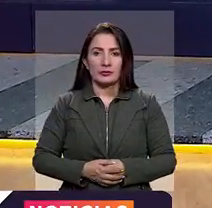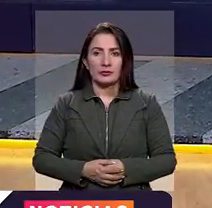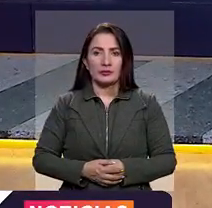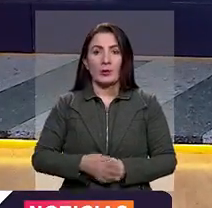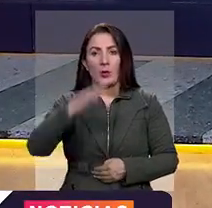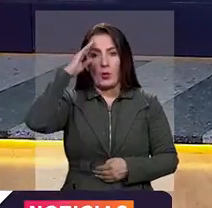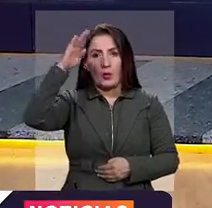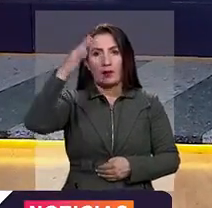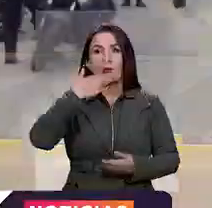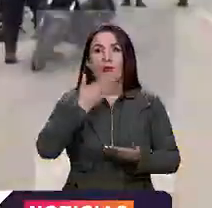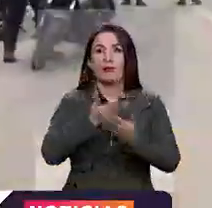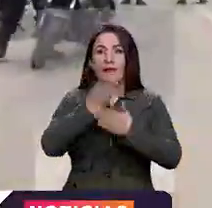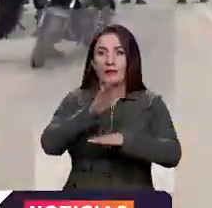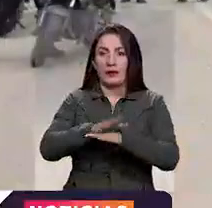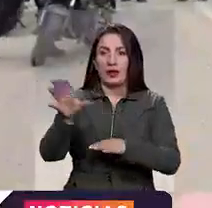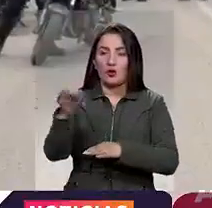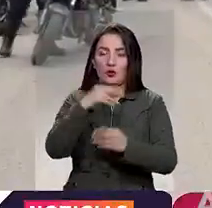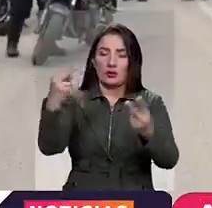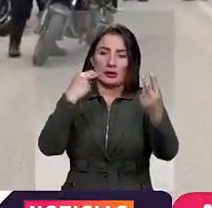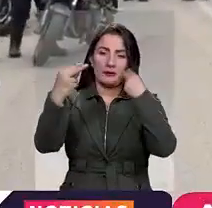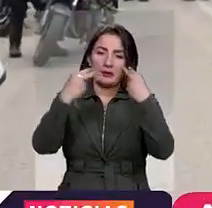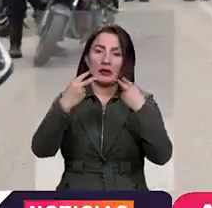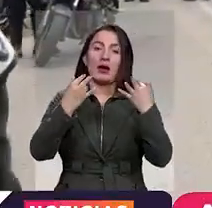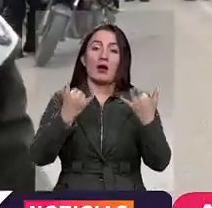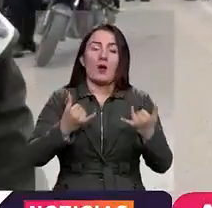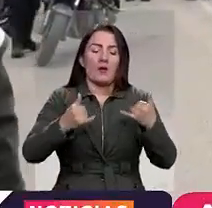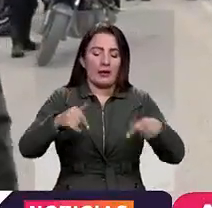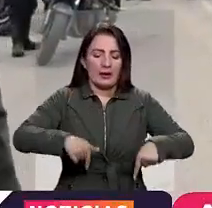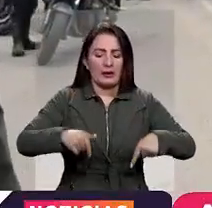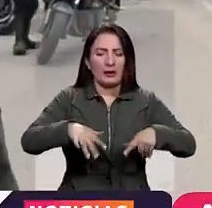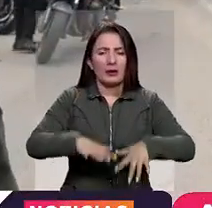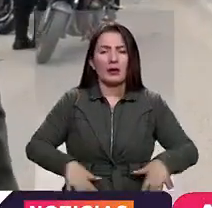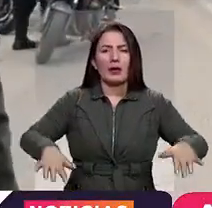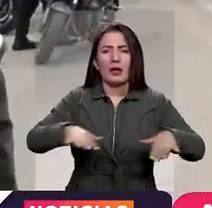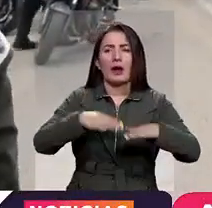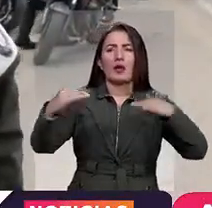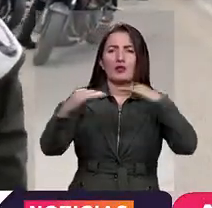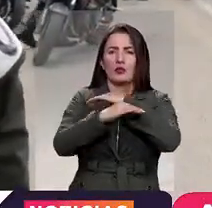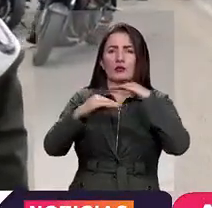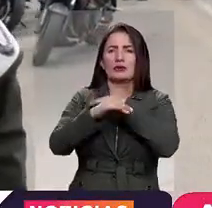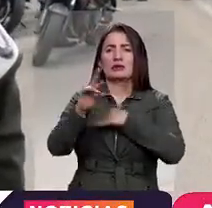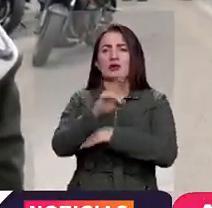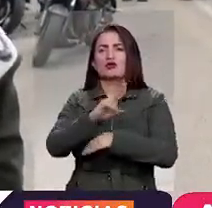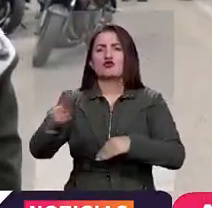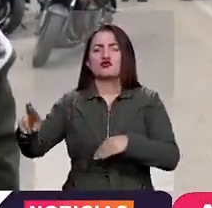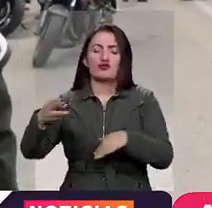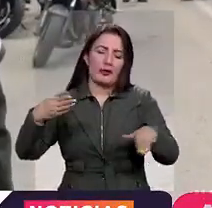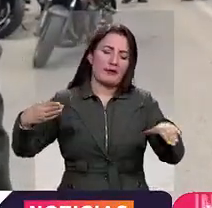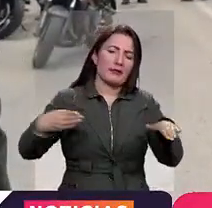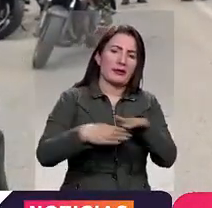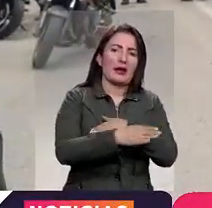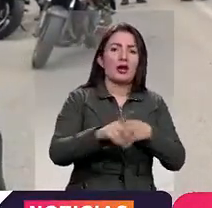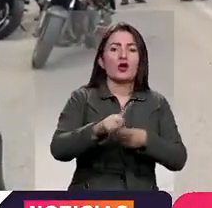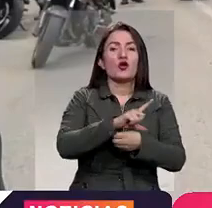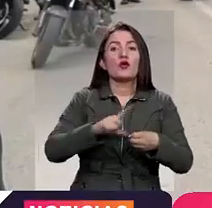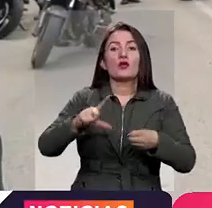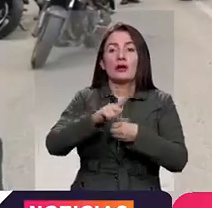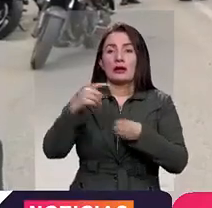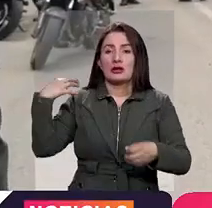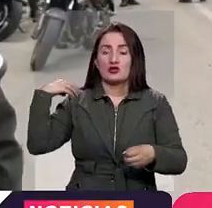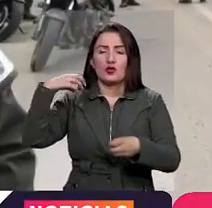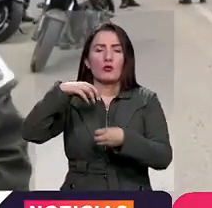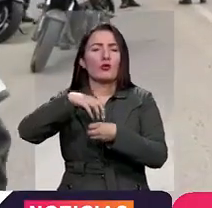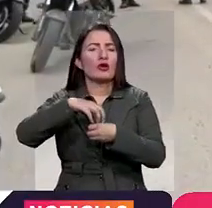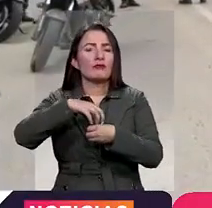Hola para usted, buenas tardes, y para todos los televidentes. Pues precisamente me encuentro en la autopista sur, una de las entradas para la localidad Ciudad Bolívar,